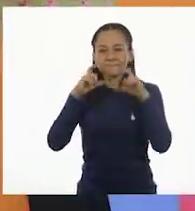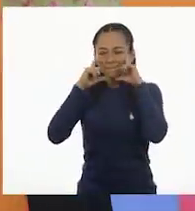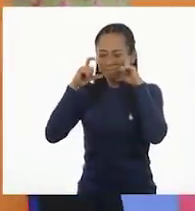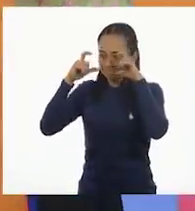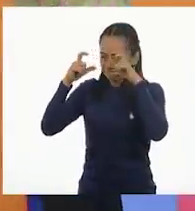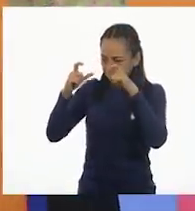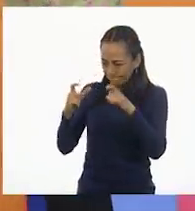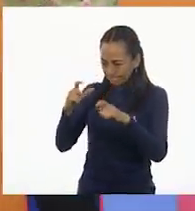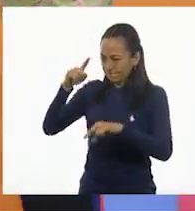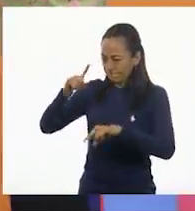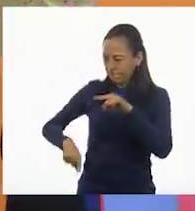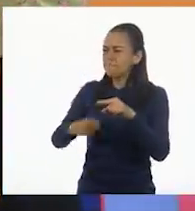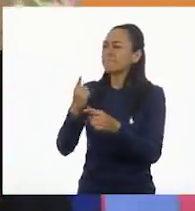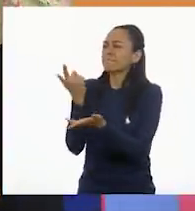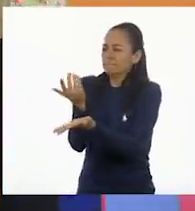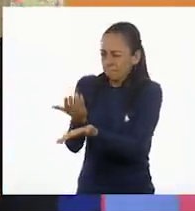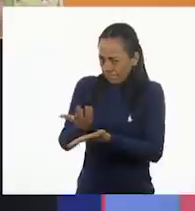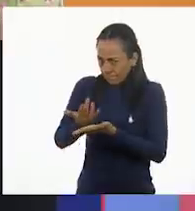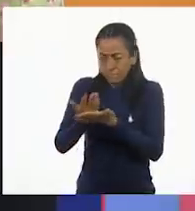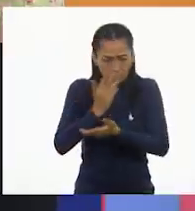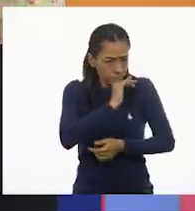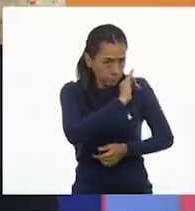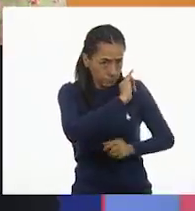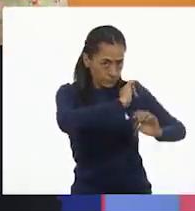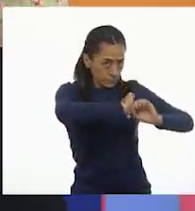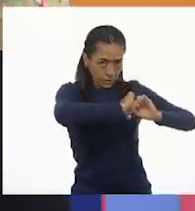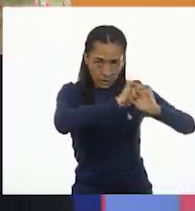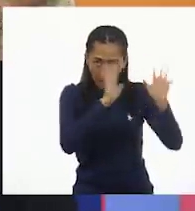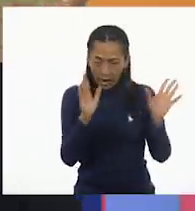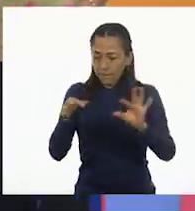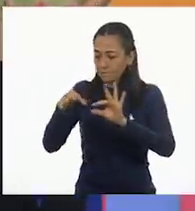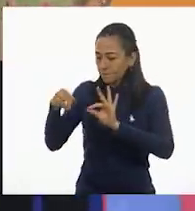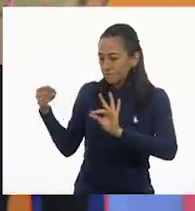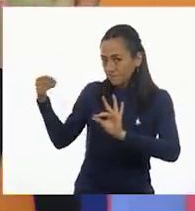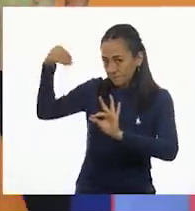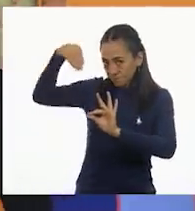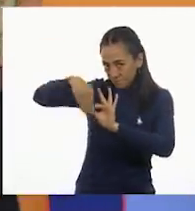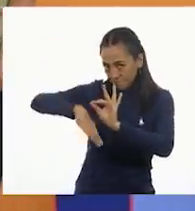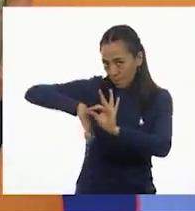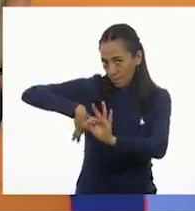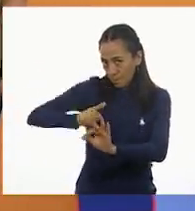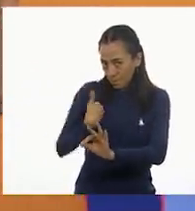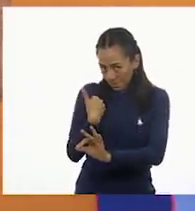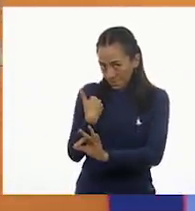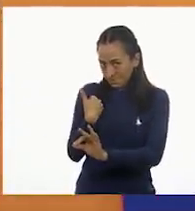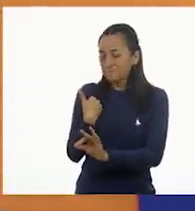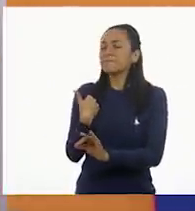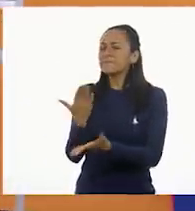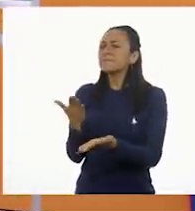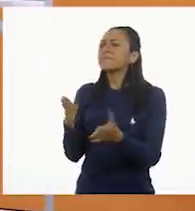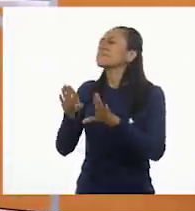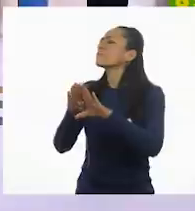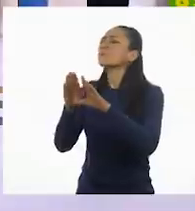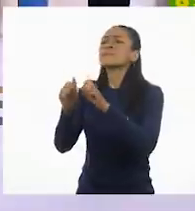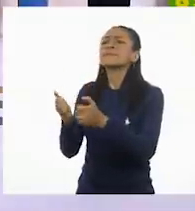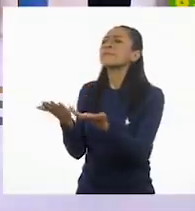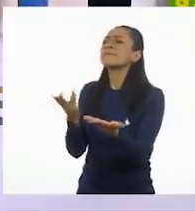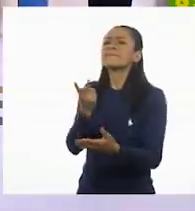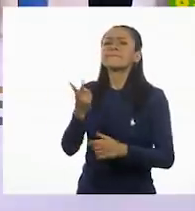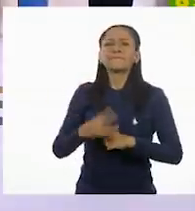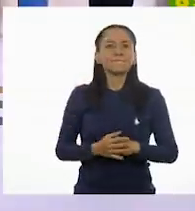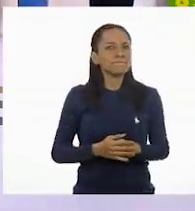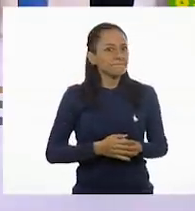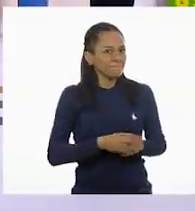sí. Lo voy a guardar en la bolsita. Uh-huh. ¿Cómo están? Muy bien. Nosotros muy contentos